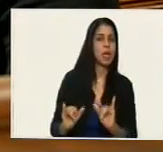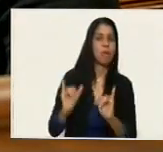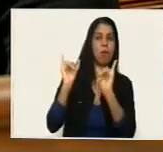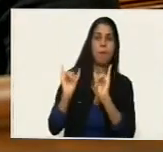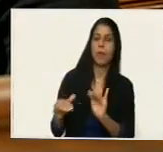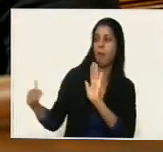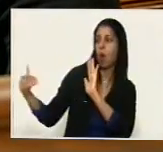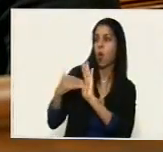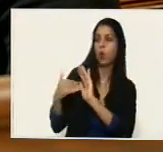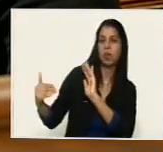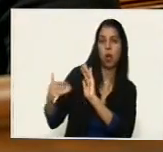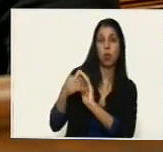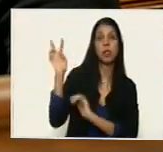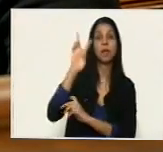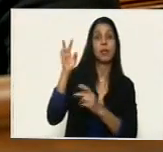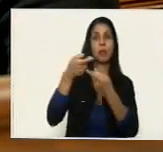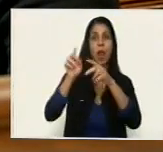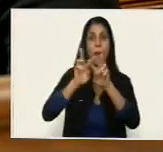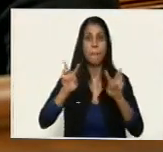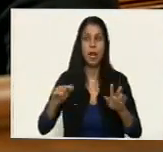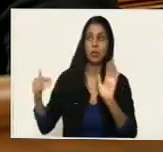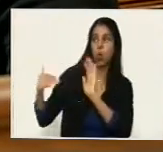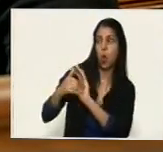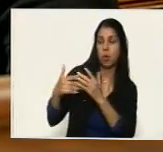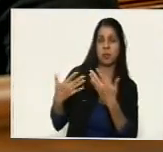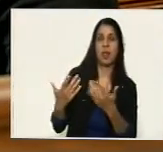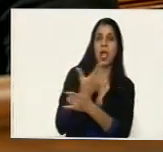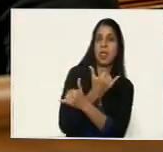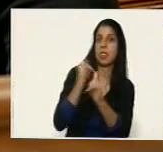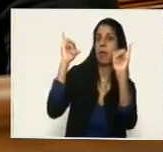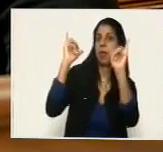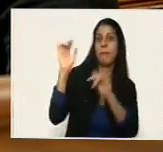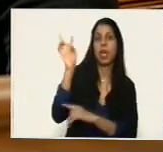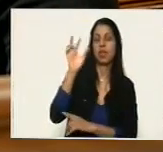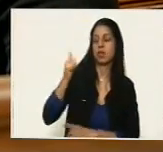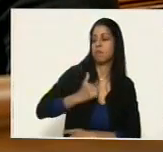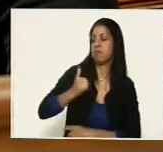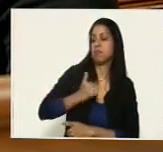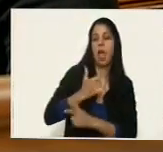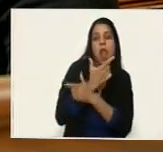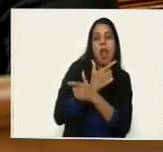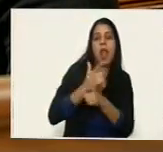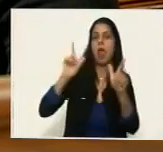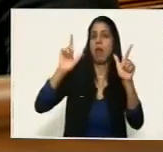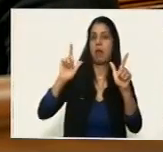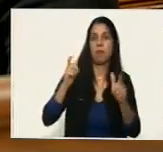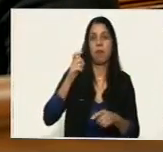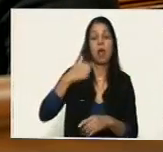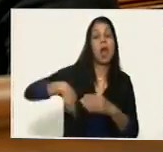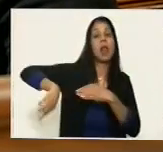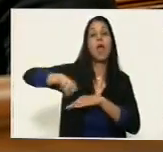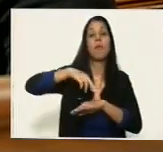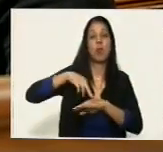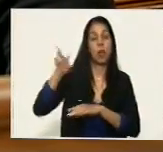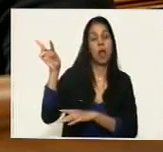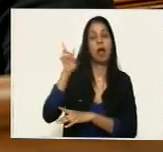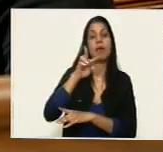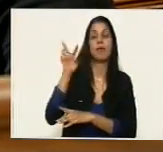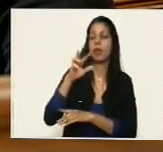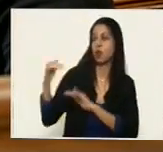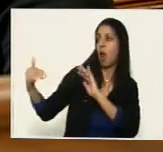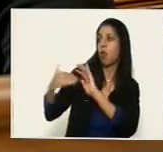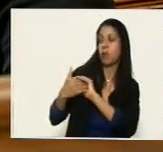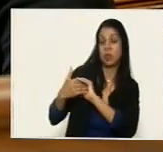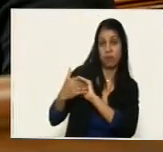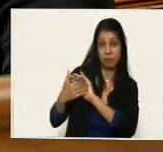contra la paz, la independencia, la soberanía y la autodeterminación de la República Bolivariana de